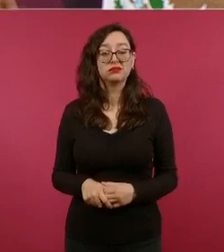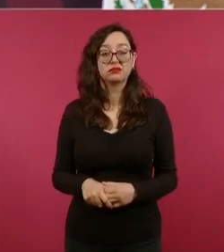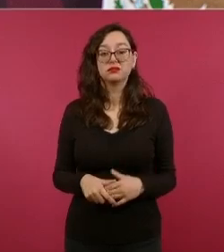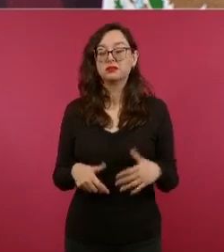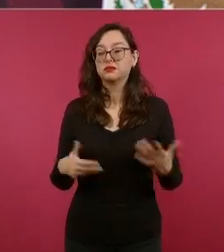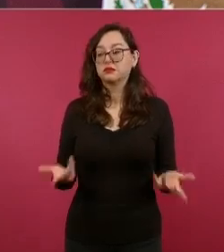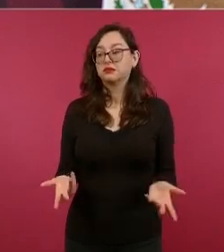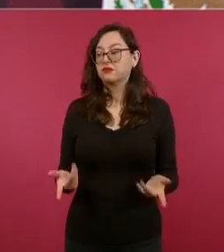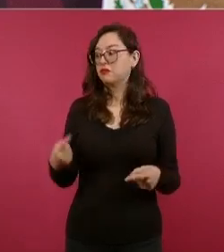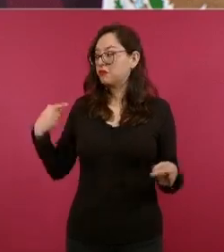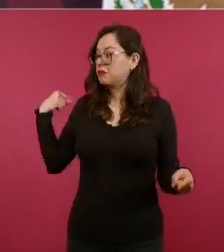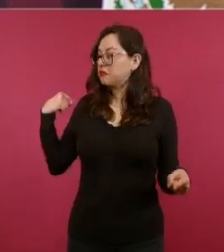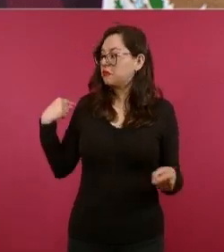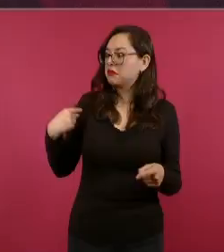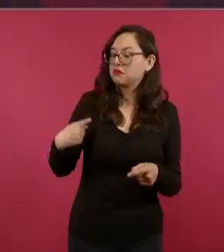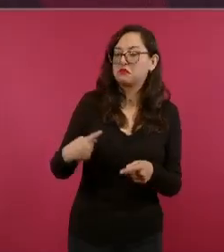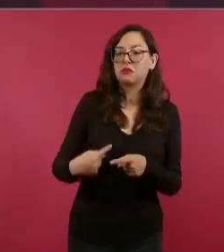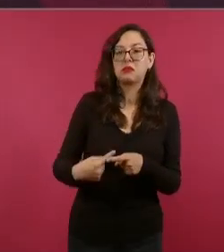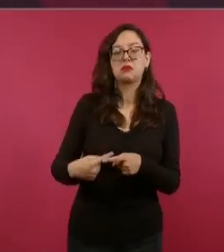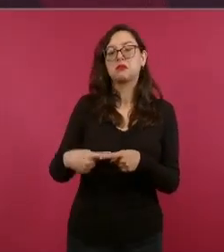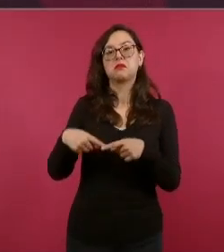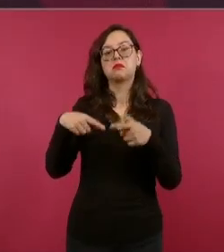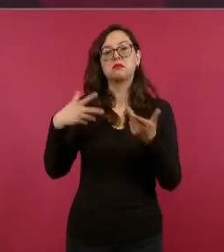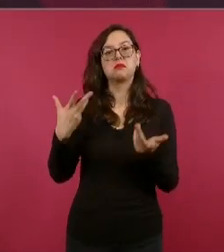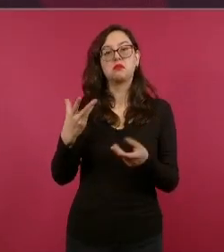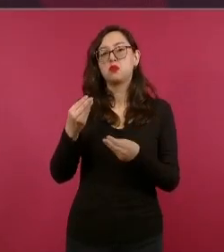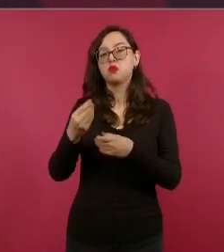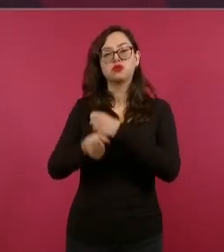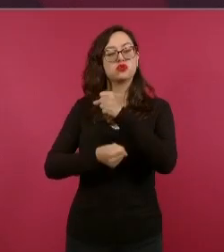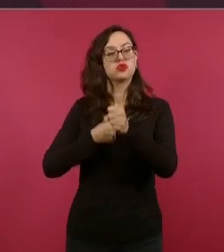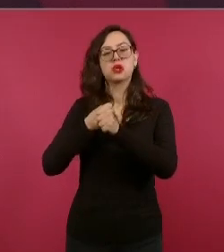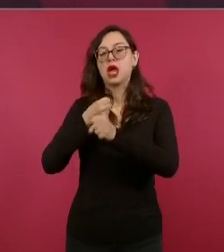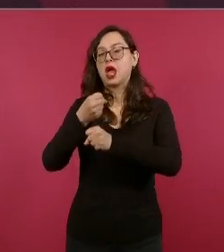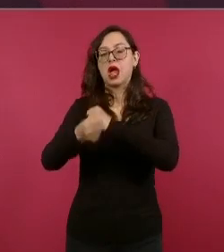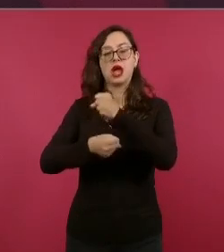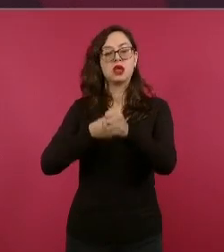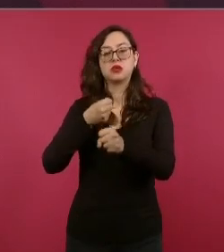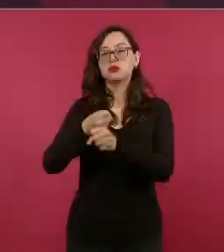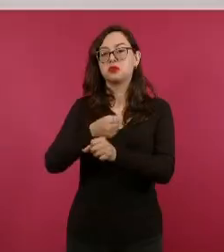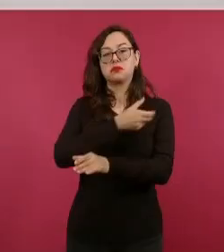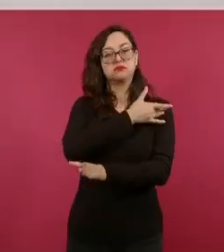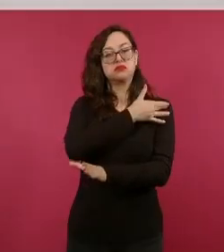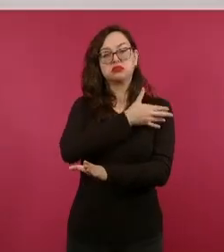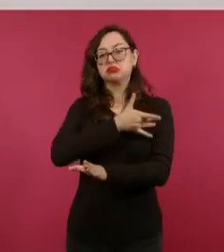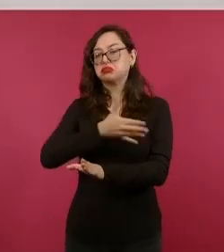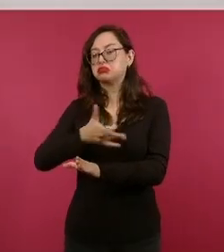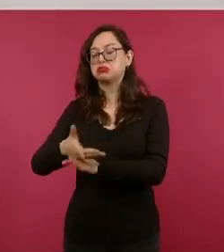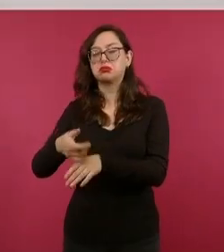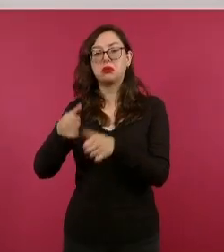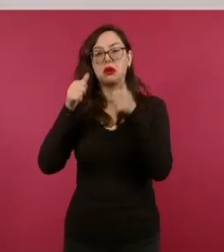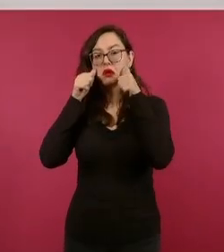La principal causa de muerte en México es el infarto.